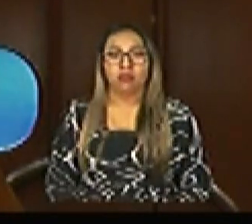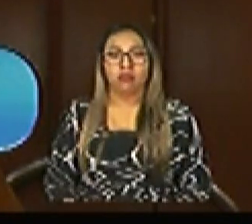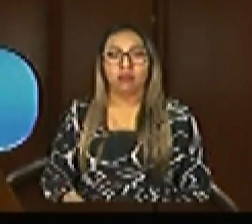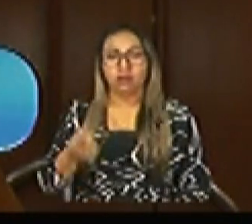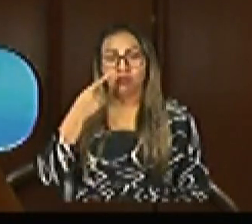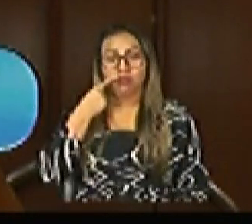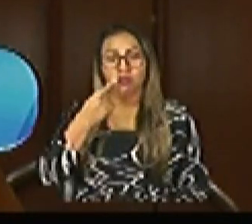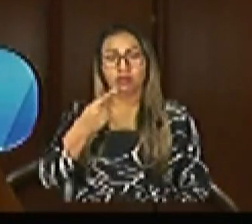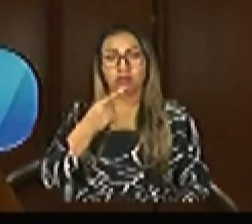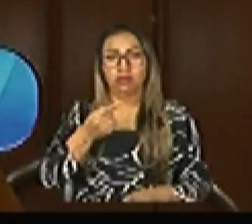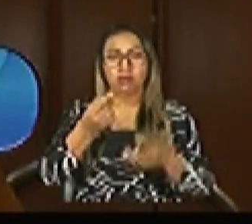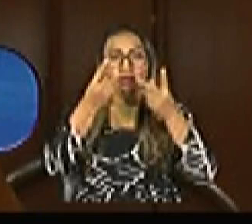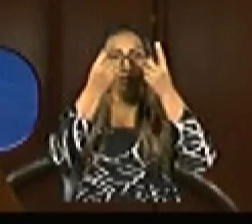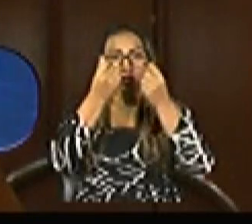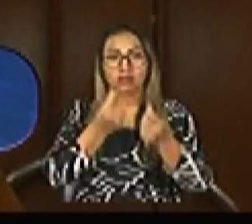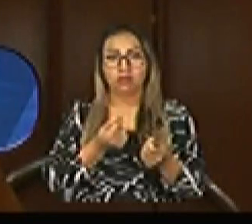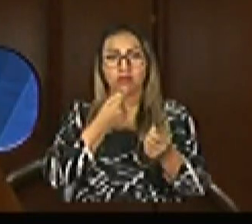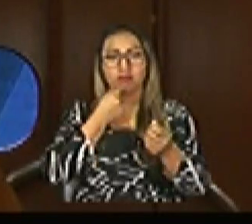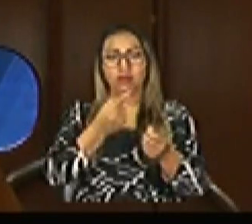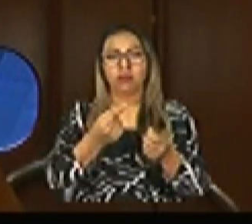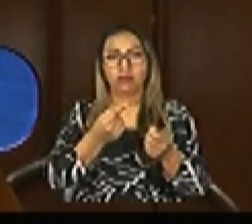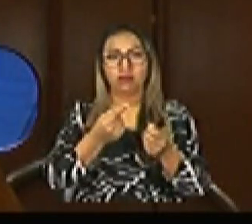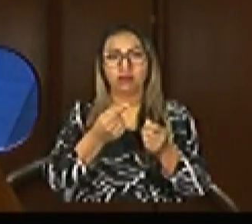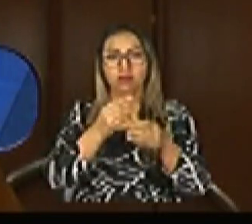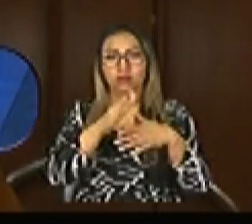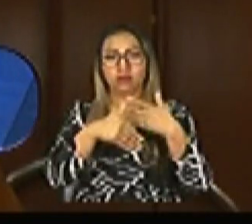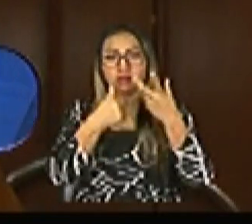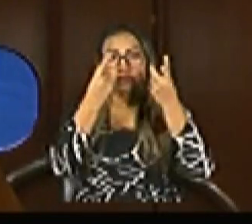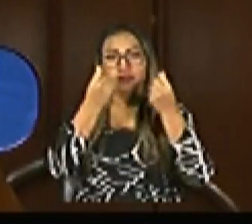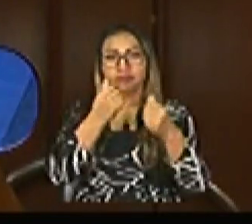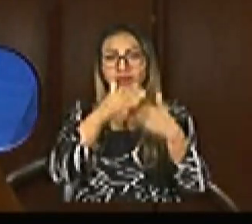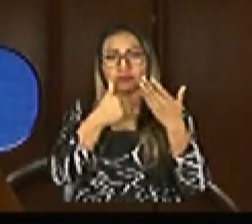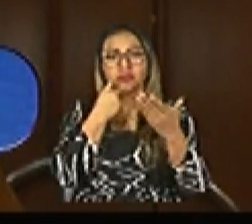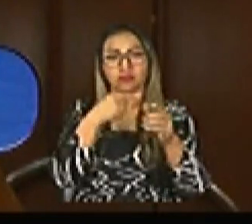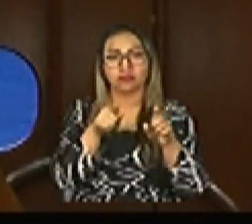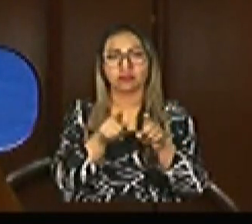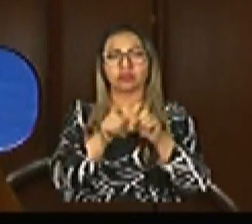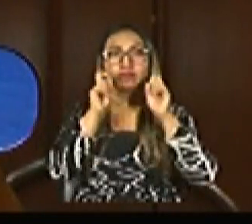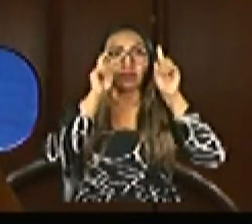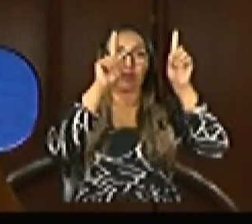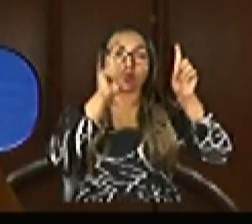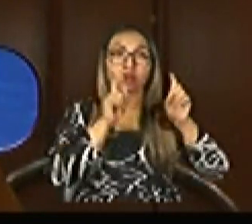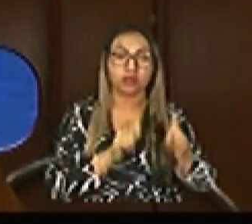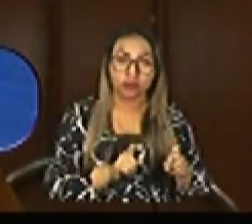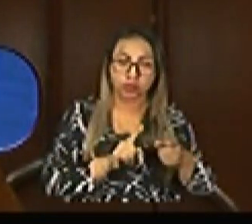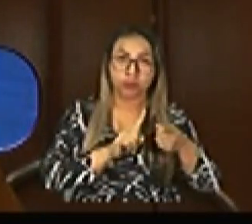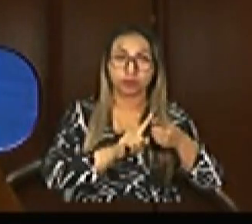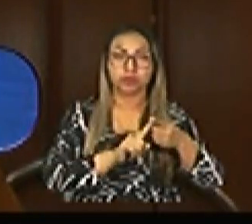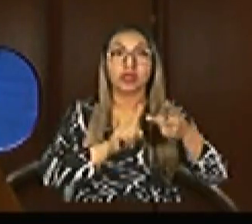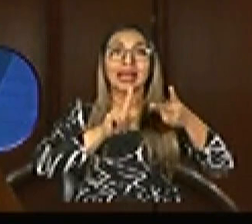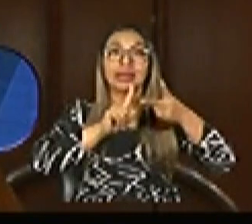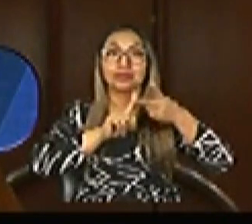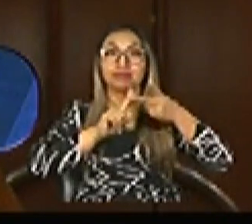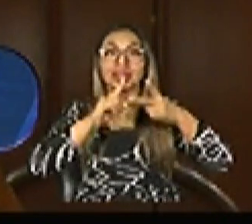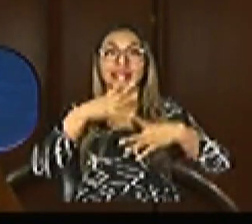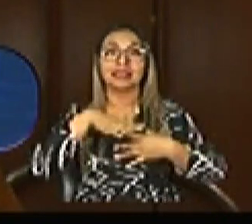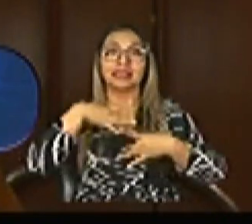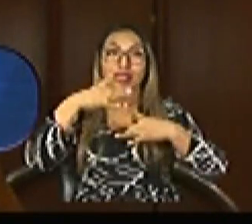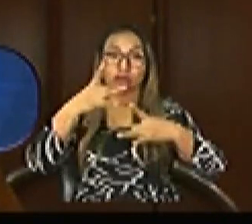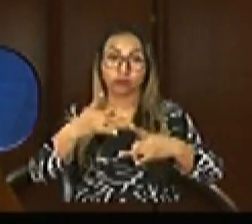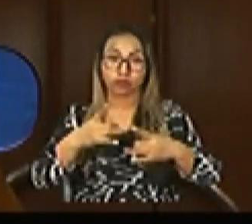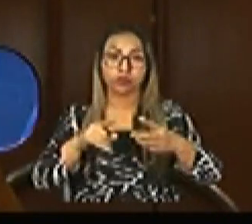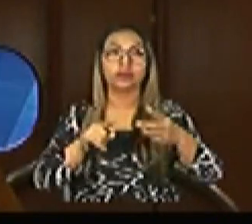presente proyecto de presupuesto prioriza la asignación de recursos en educación, salud,